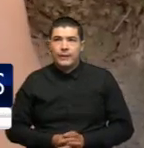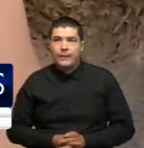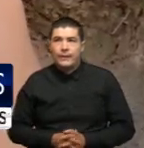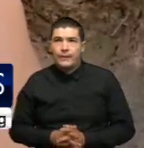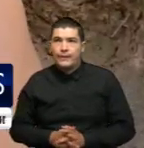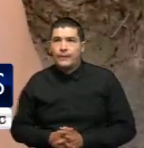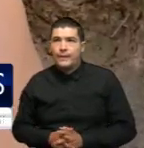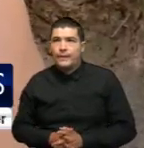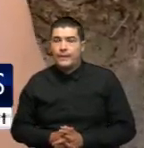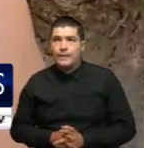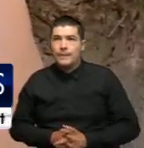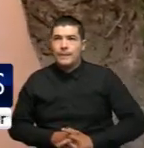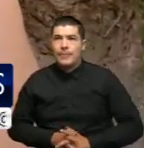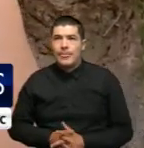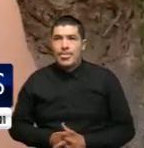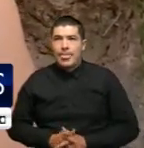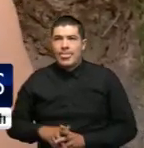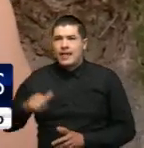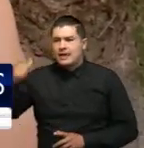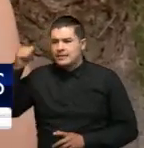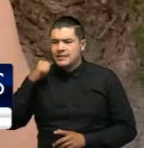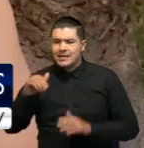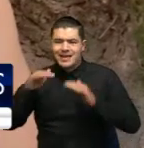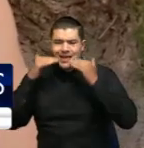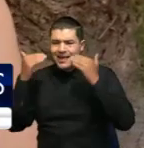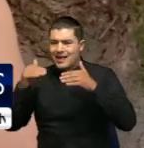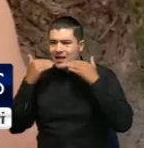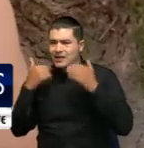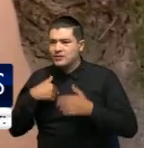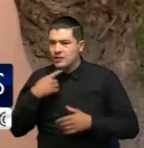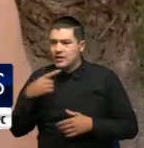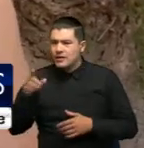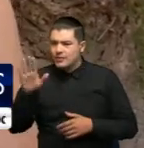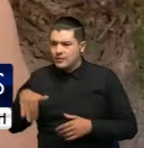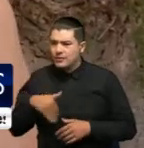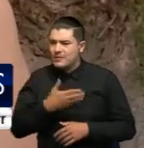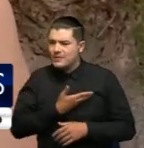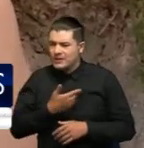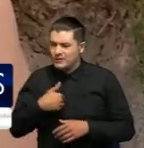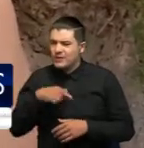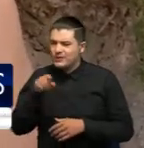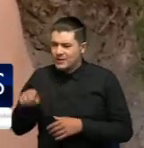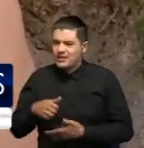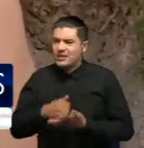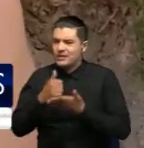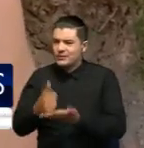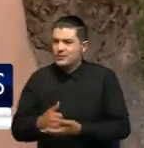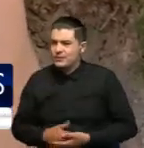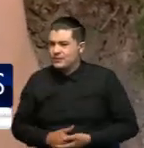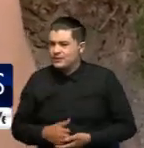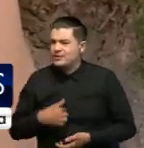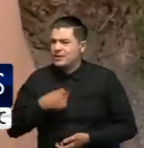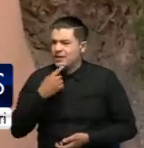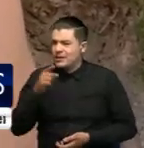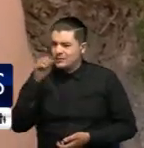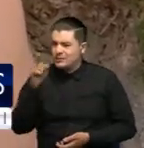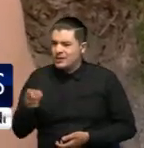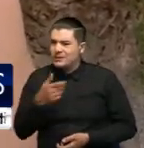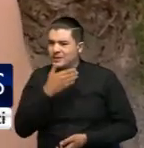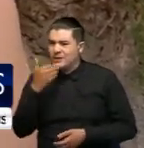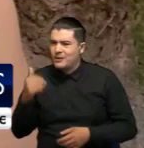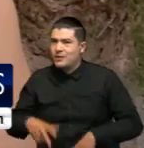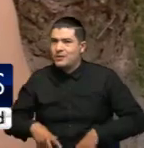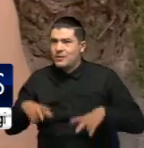Ayer estaban riéndose y le dijo: mamita, yo le voy a ayudar, voy a que usted tenga una mejor